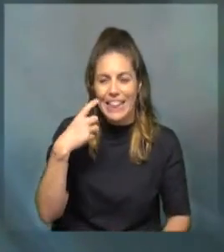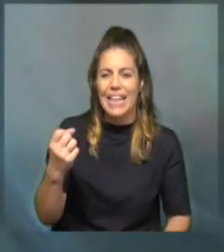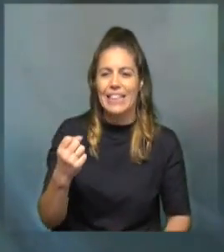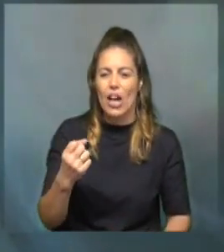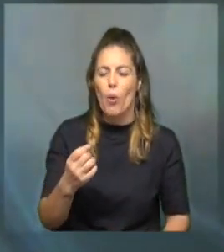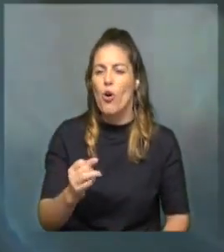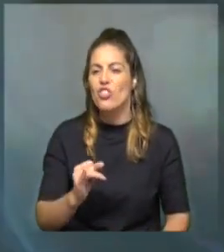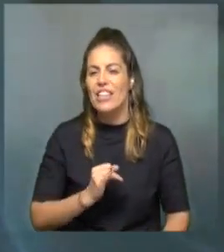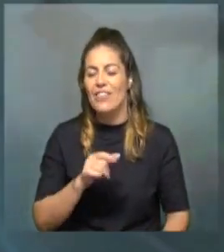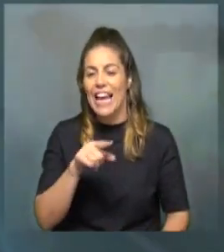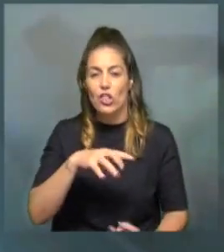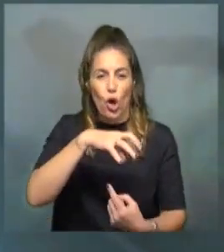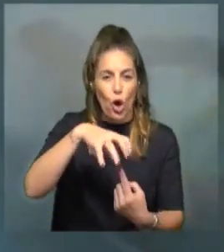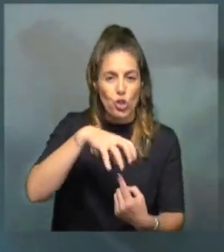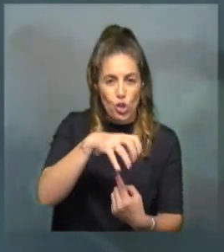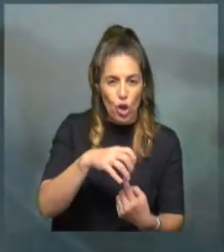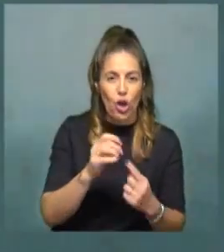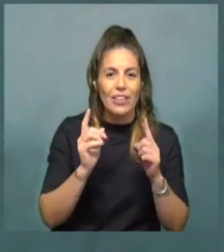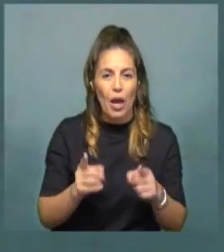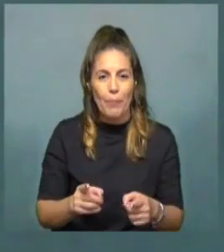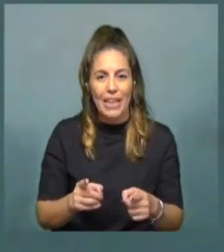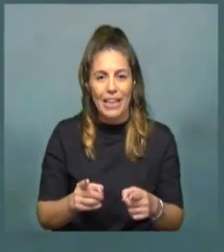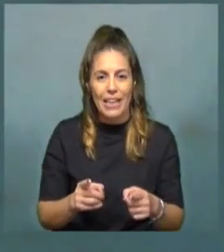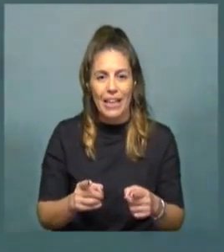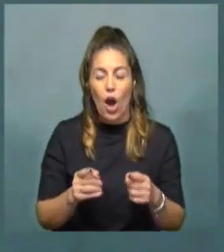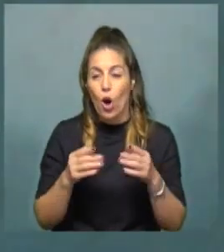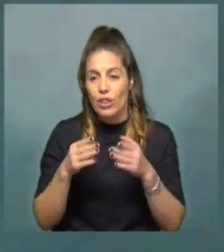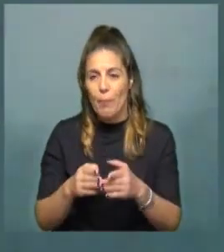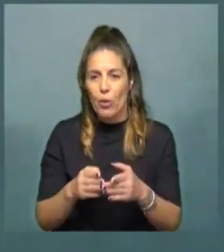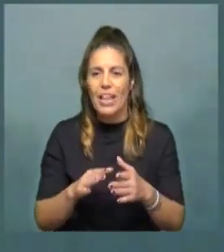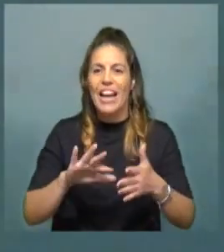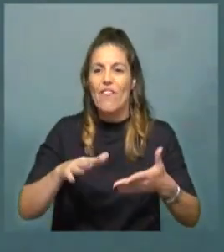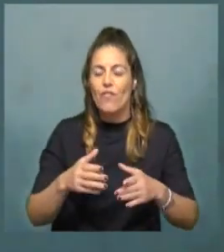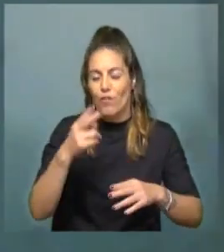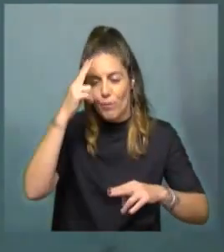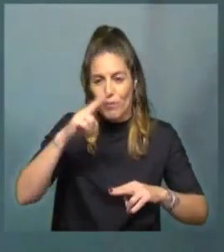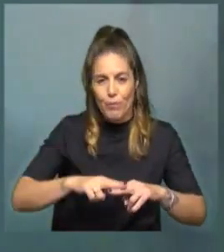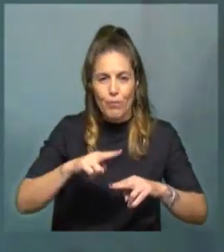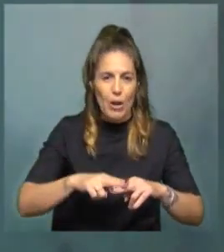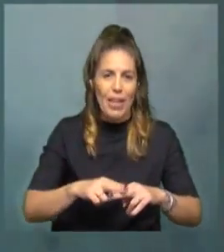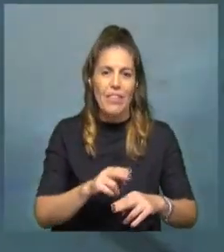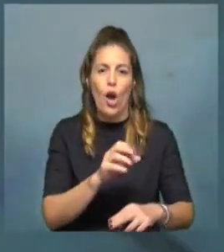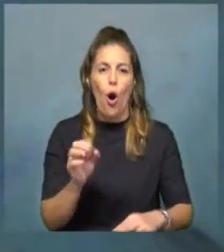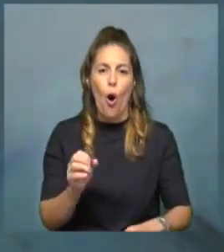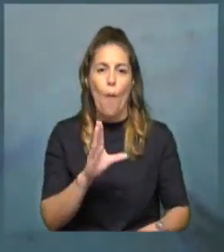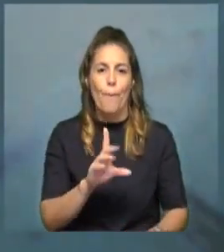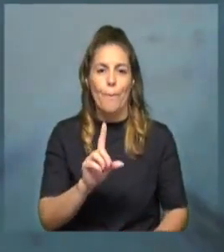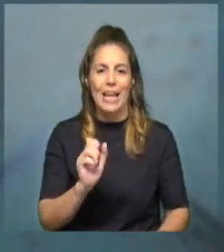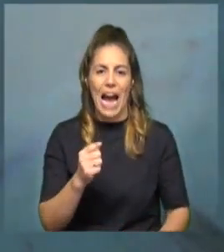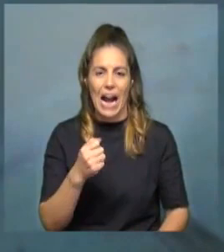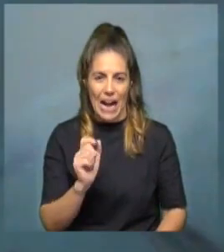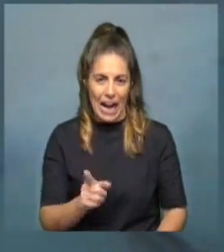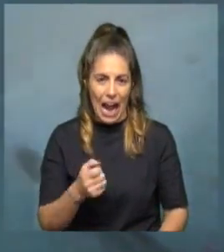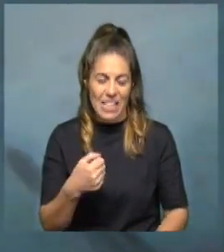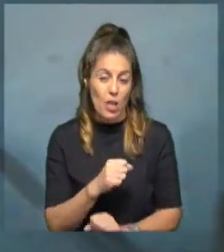identifican estos hongos? Y por otro lado, ¿qué tipo de plagas o enfermedades se pueden controlar a través de ellos? Se lo preguntamos